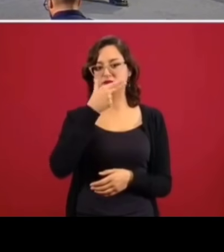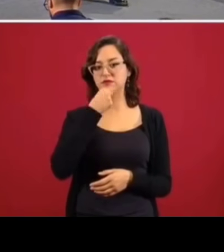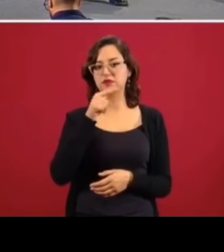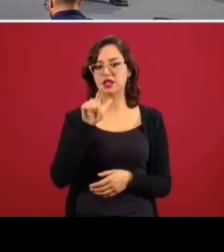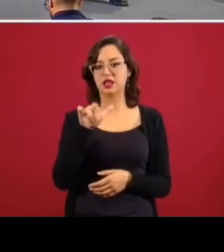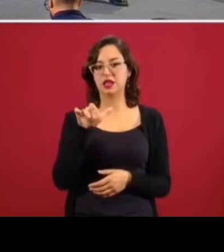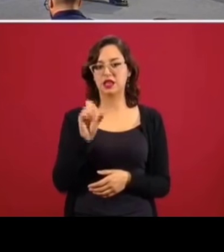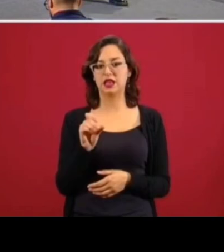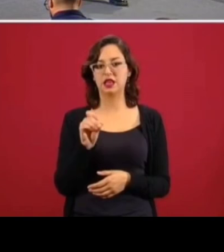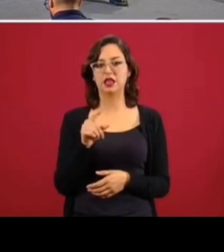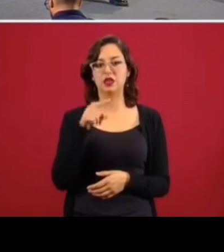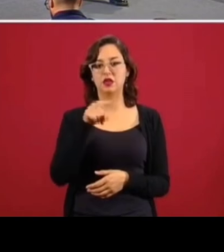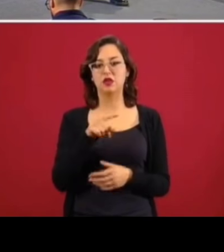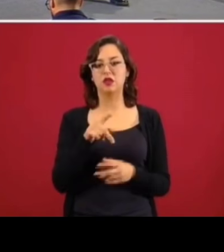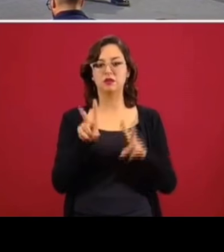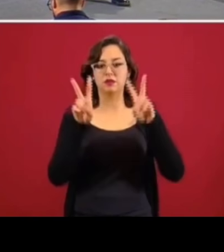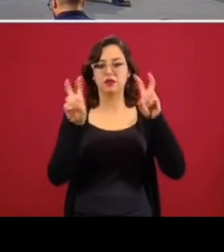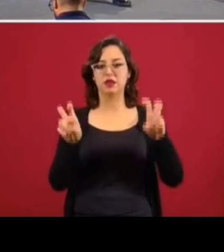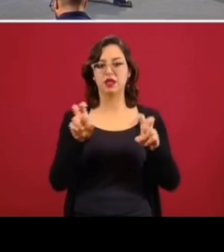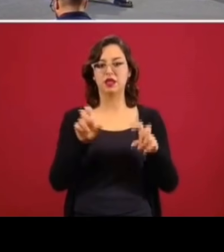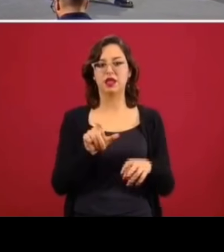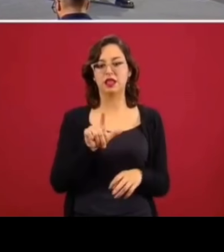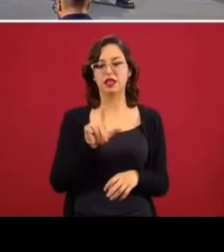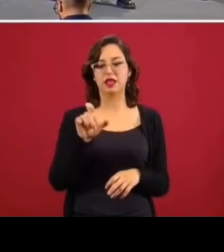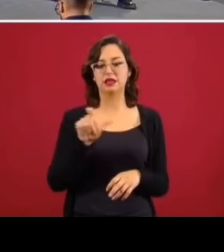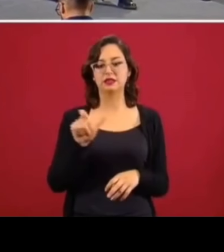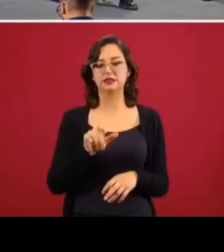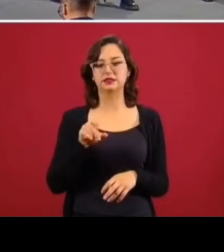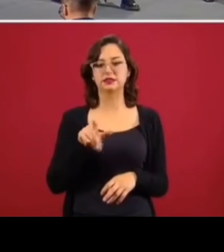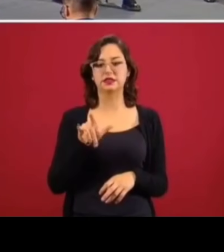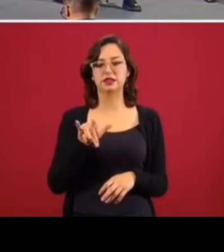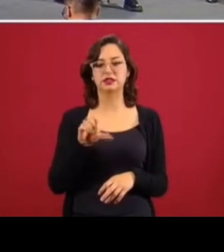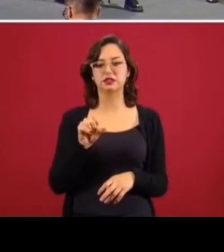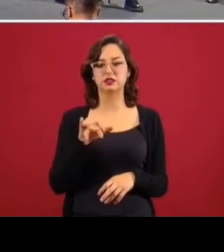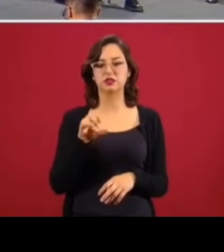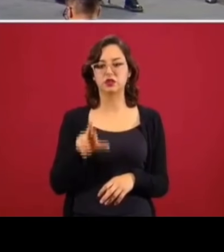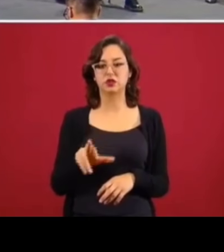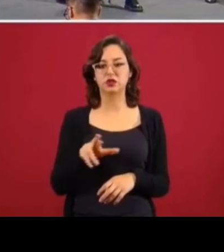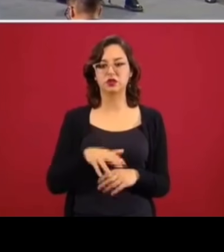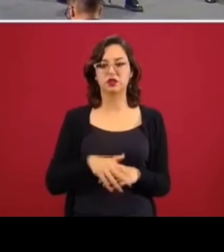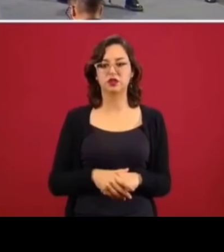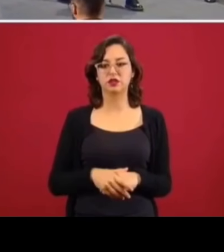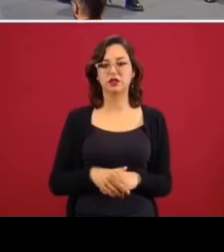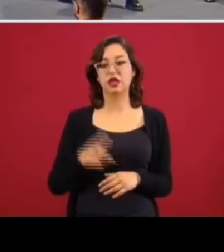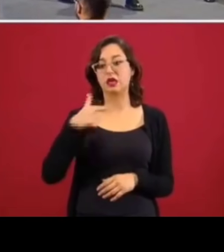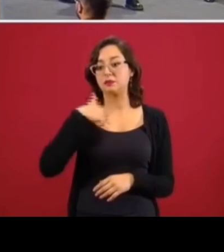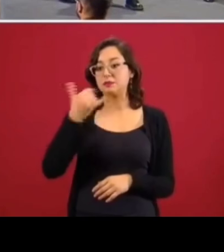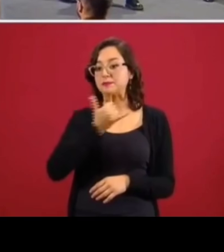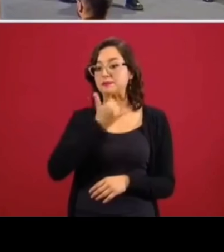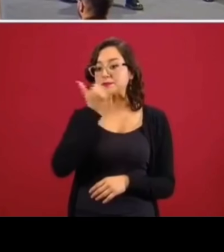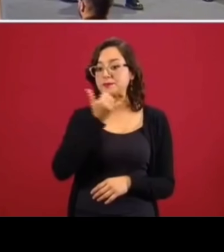editorialista del periódico Excelsior y también comentarista de Foro TV. Ah, yo decía del Universal.